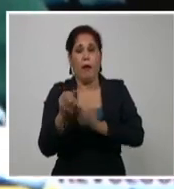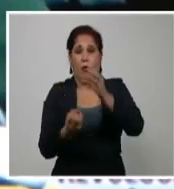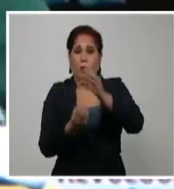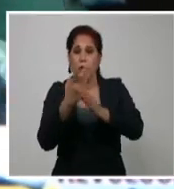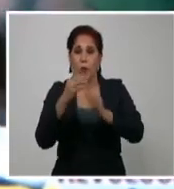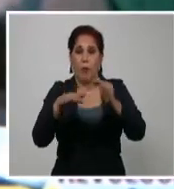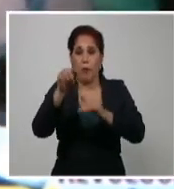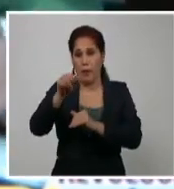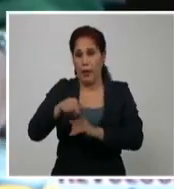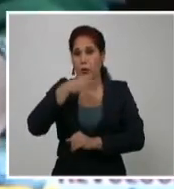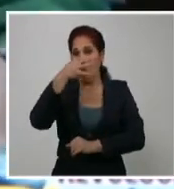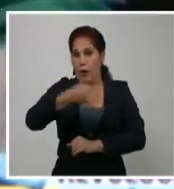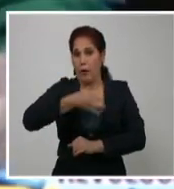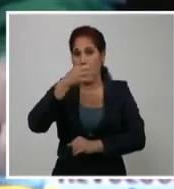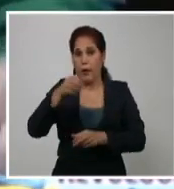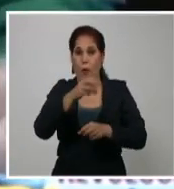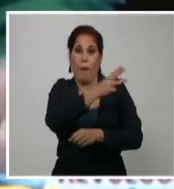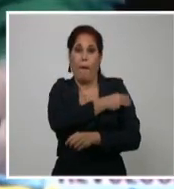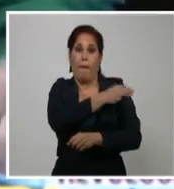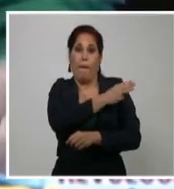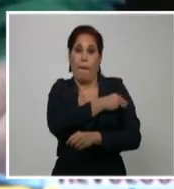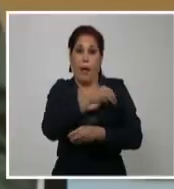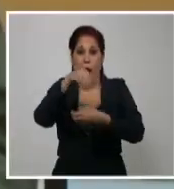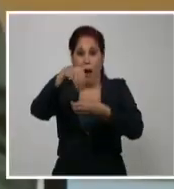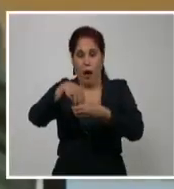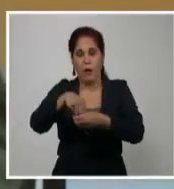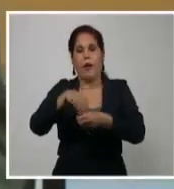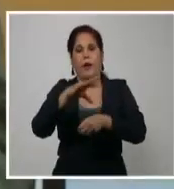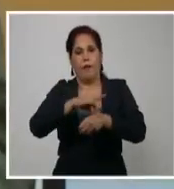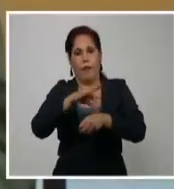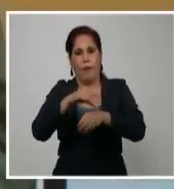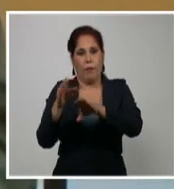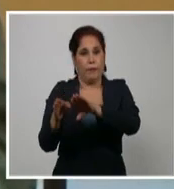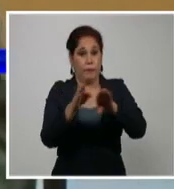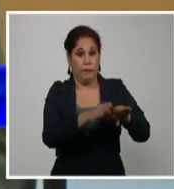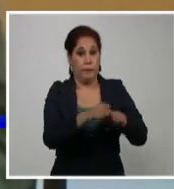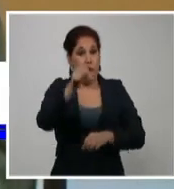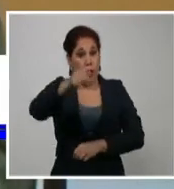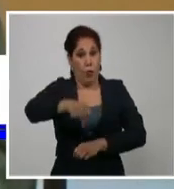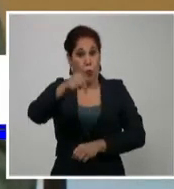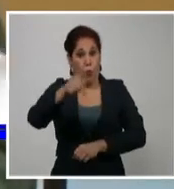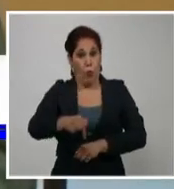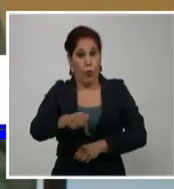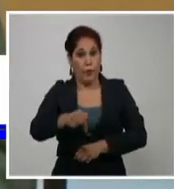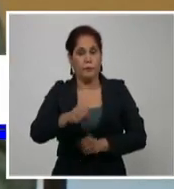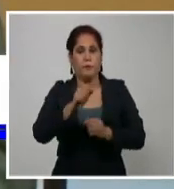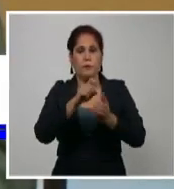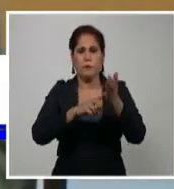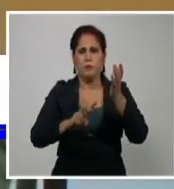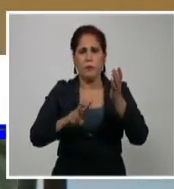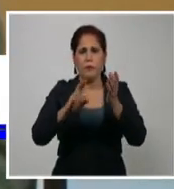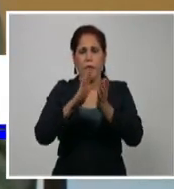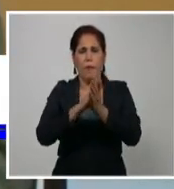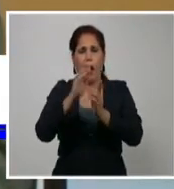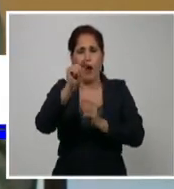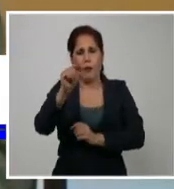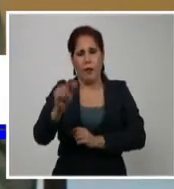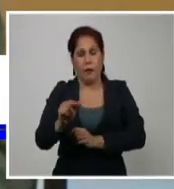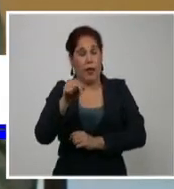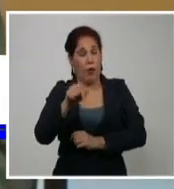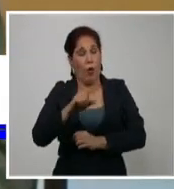ministro en el preuniversitario de ese territorio. Realmente el día de hoy, por la cantidad de casos confirmados, es el día